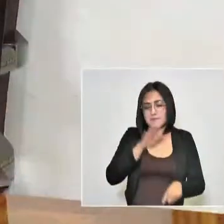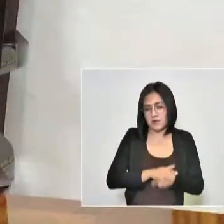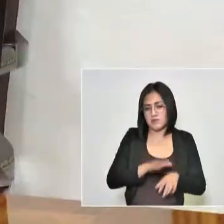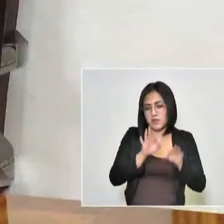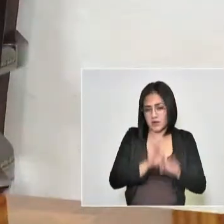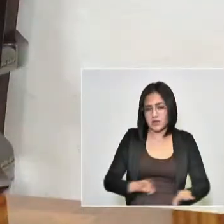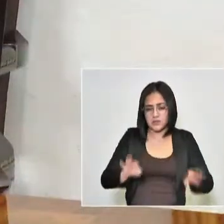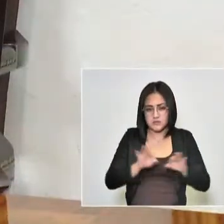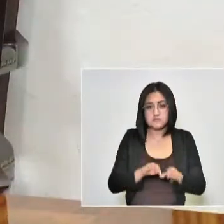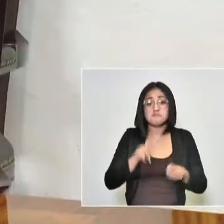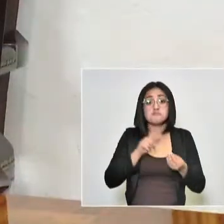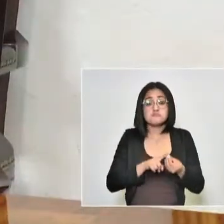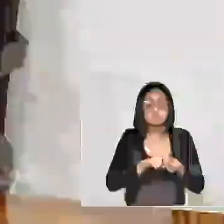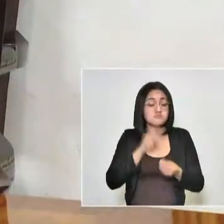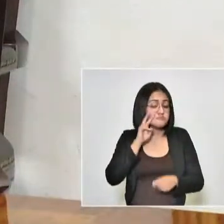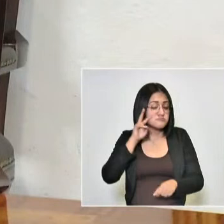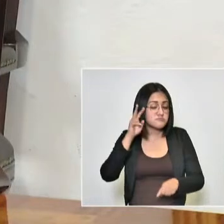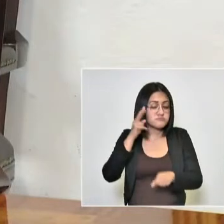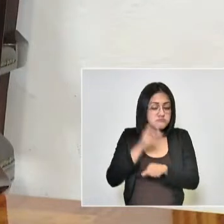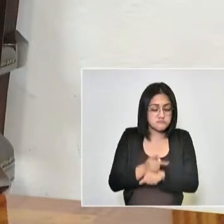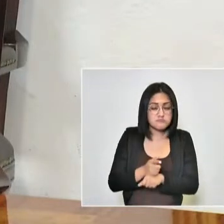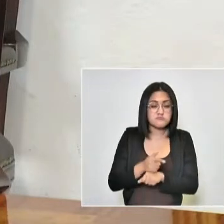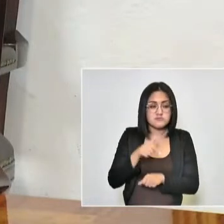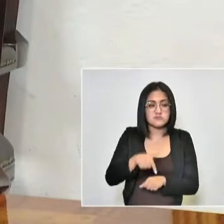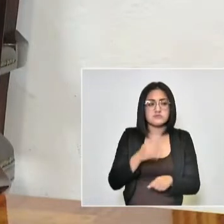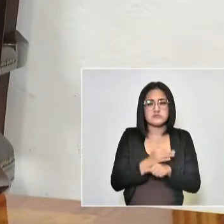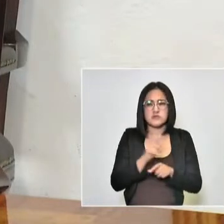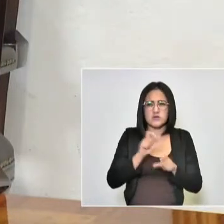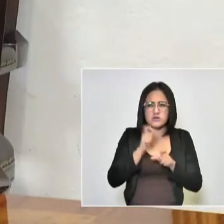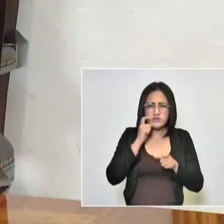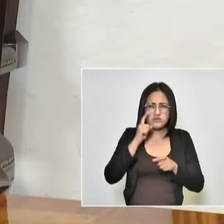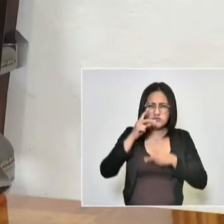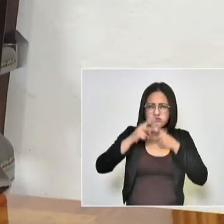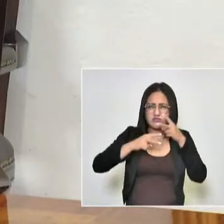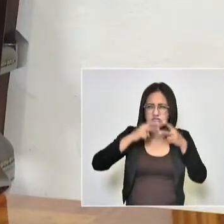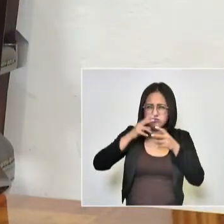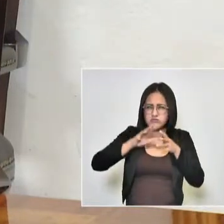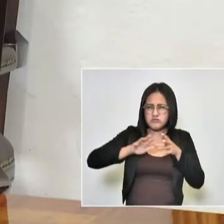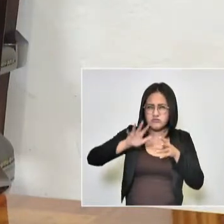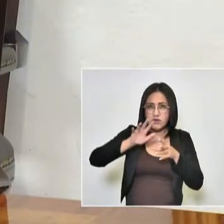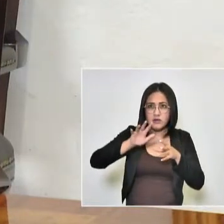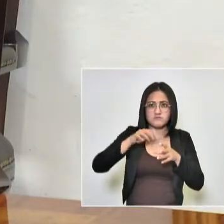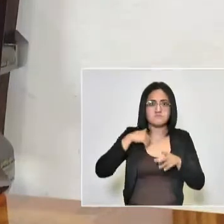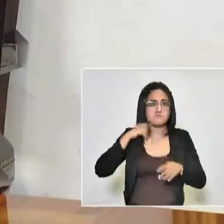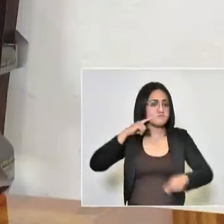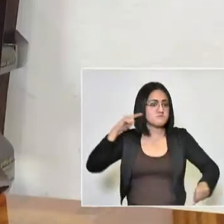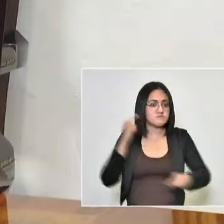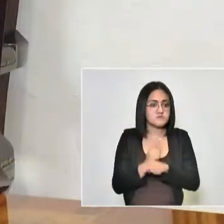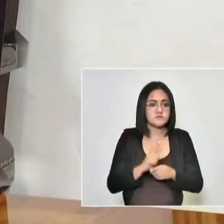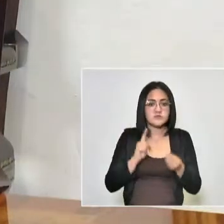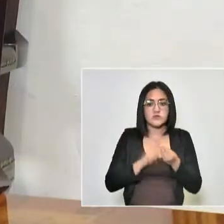a través de las cuales monitoreamos las columnas de humo inmediatamente por